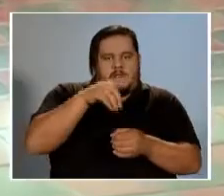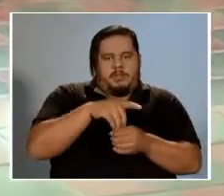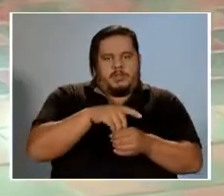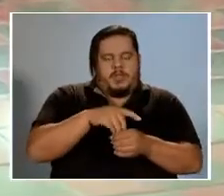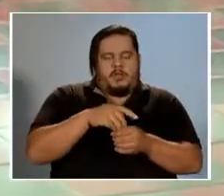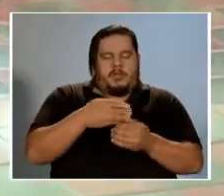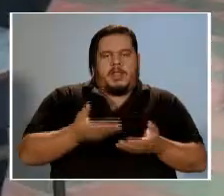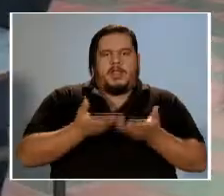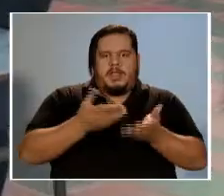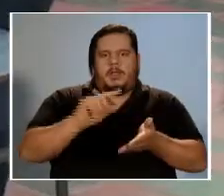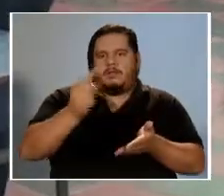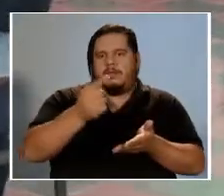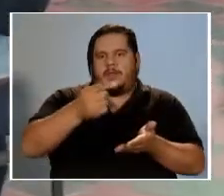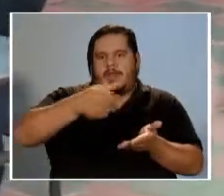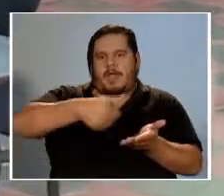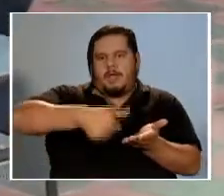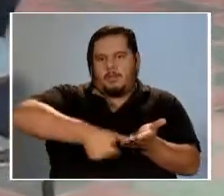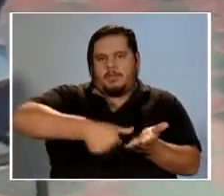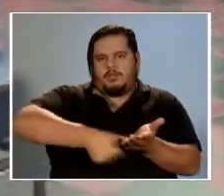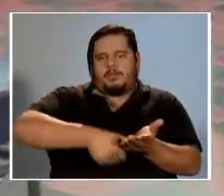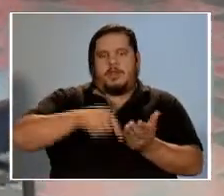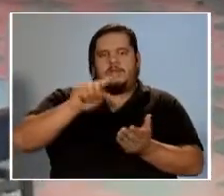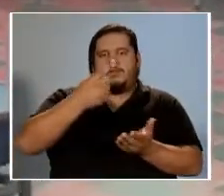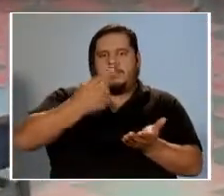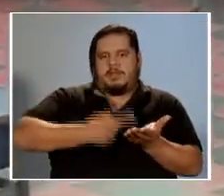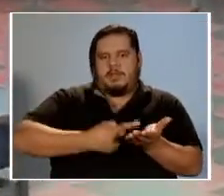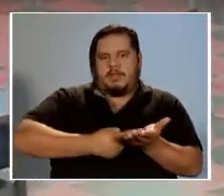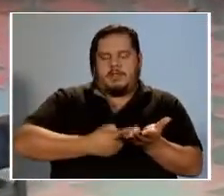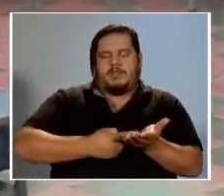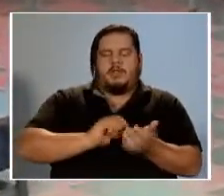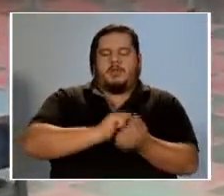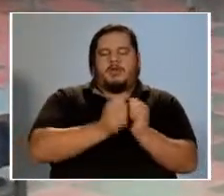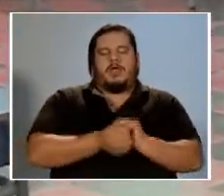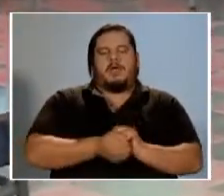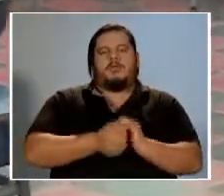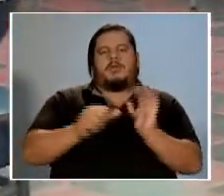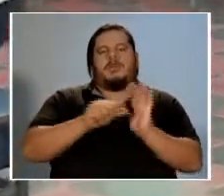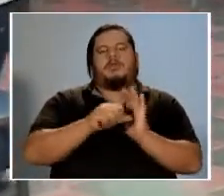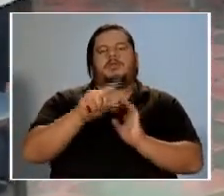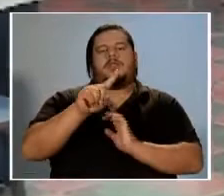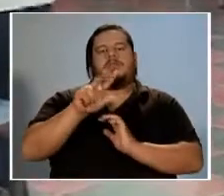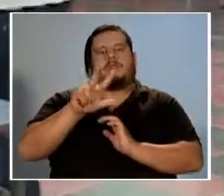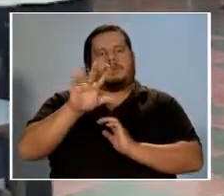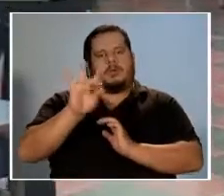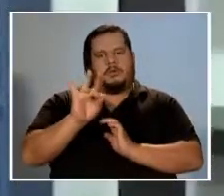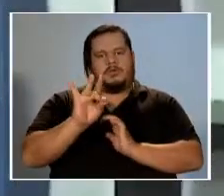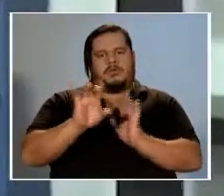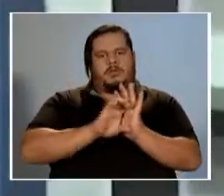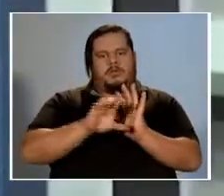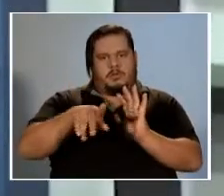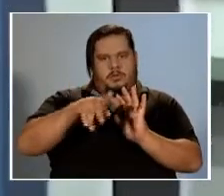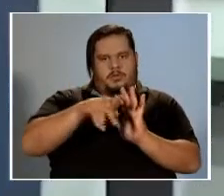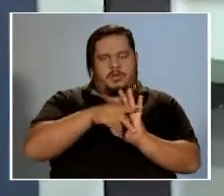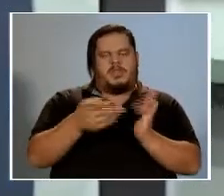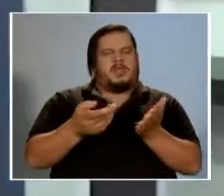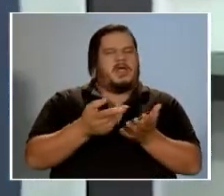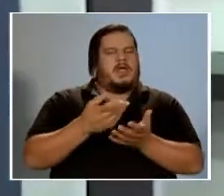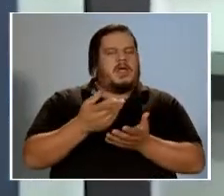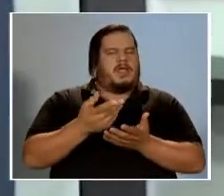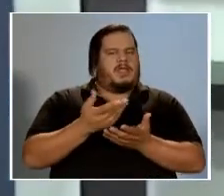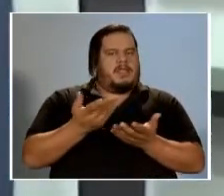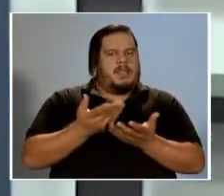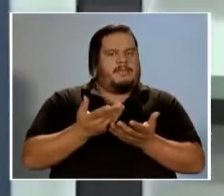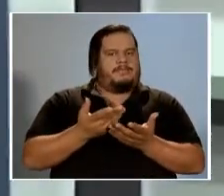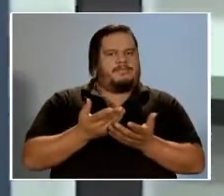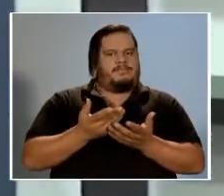primera votación en el primer debate, esa reforma al artículo 138 de la Constitución Política fue a consulta preceptiva de la